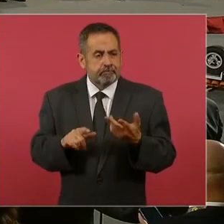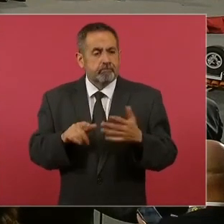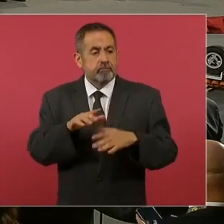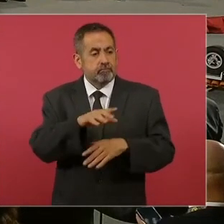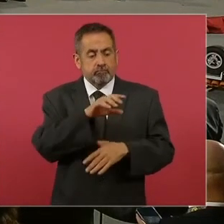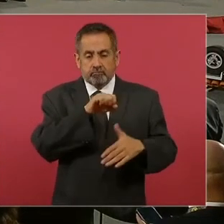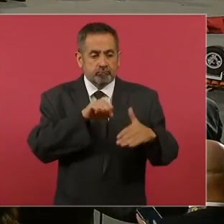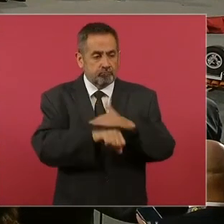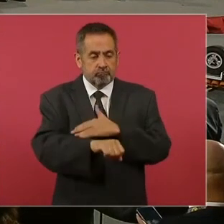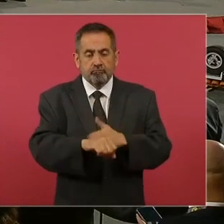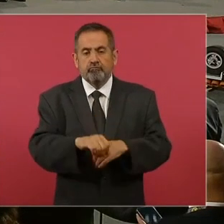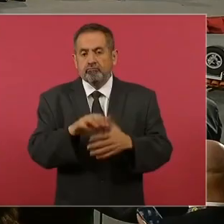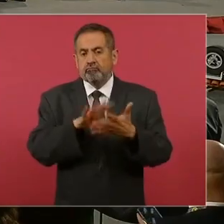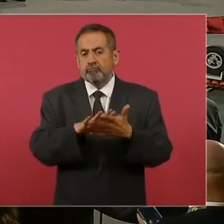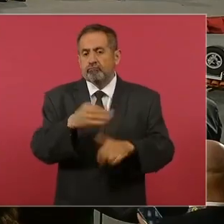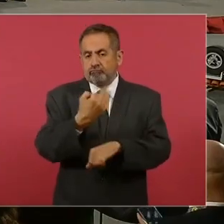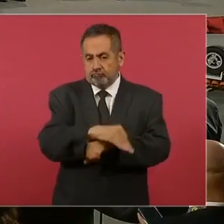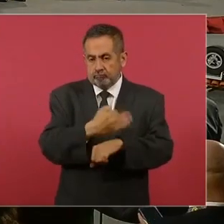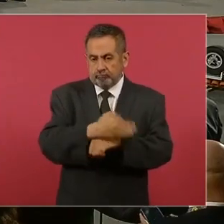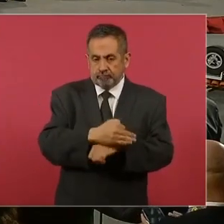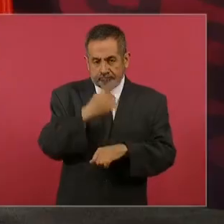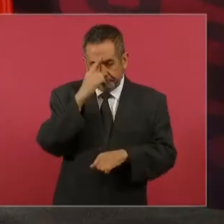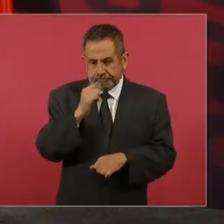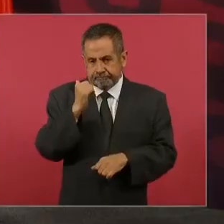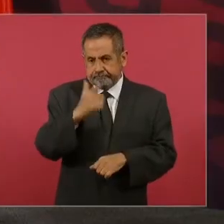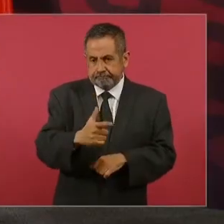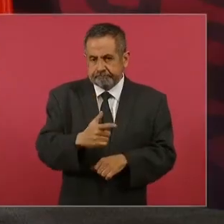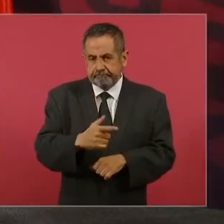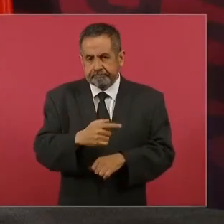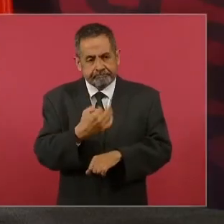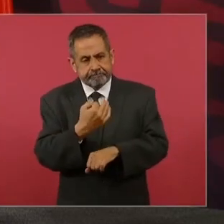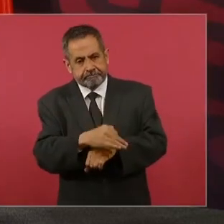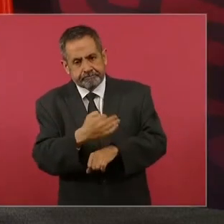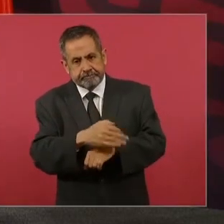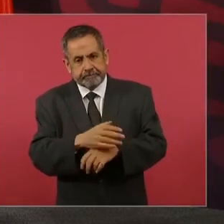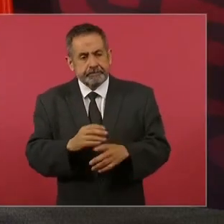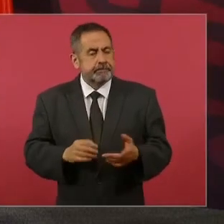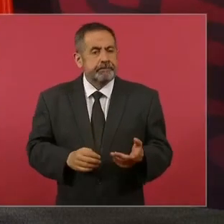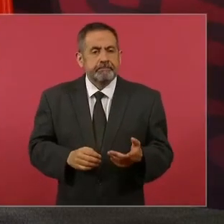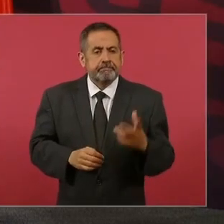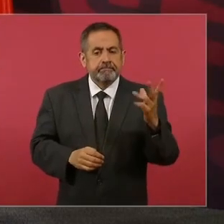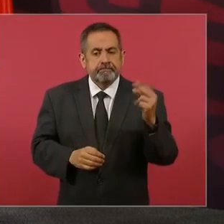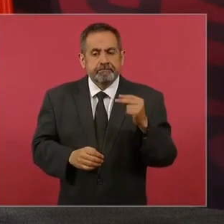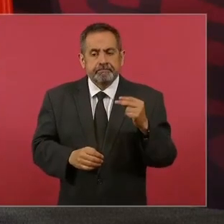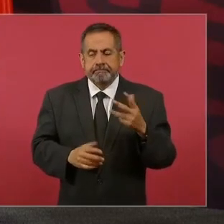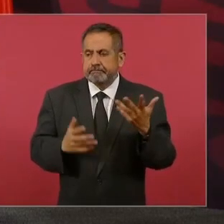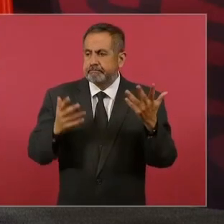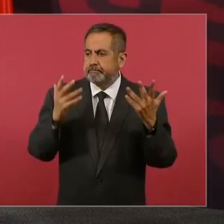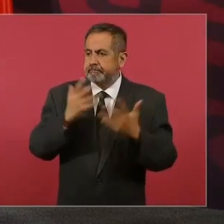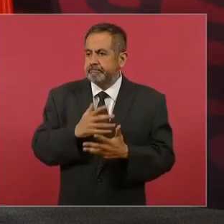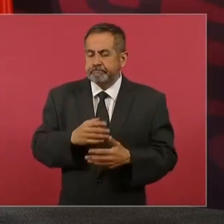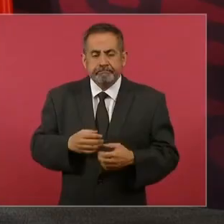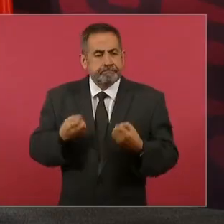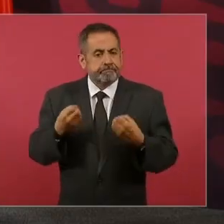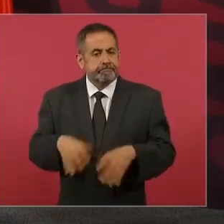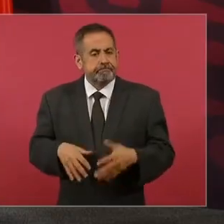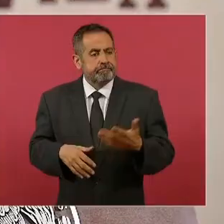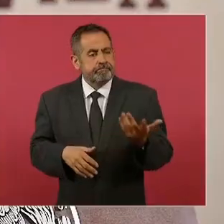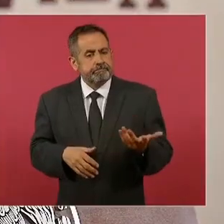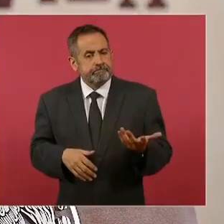prisión preventiva oficiosa como una medida eficaz para combatir la defraudación fiscal